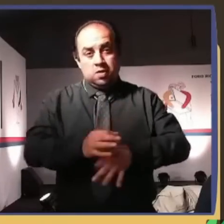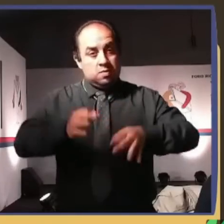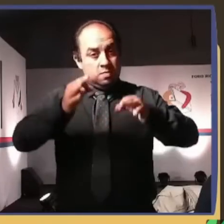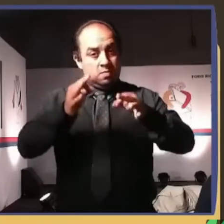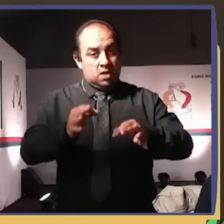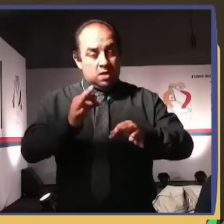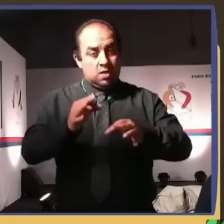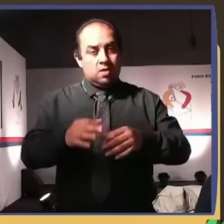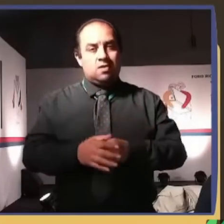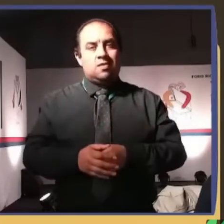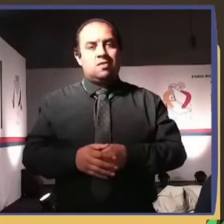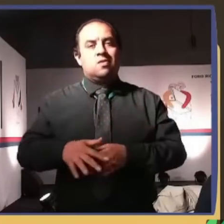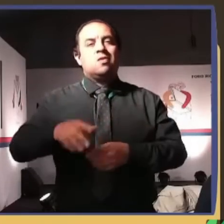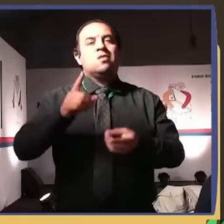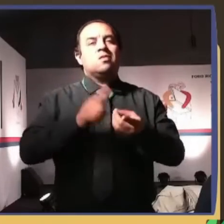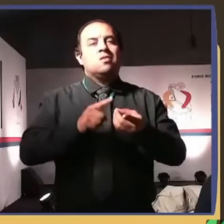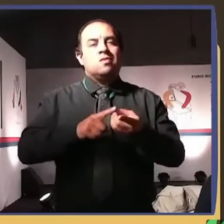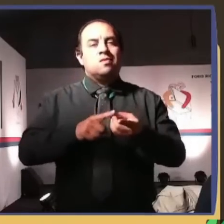no retorno.